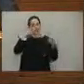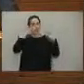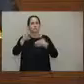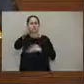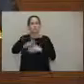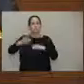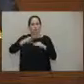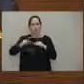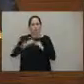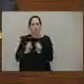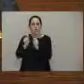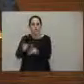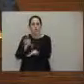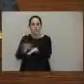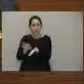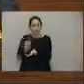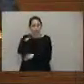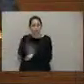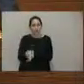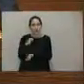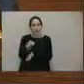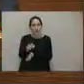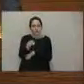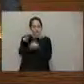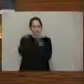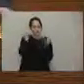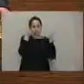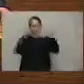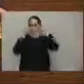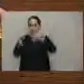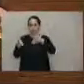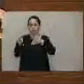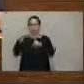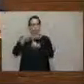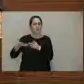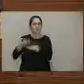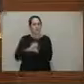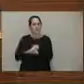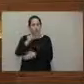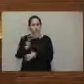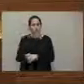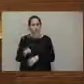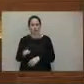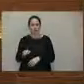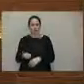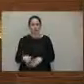usuario que lo recibe, que es al que deberíamos de enfocar todos los objetivos. Y, por lo tanto,